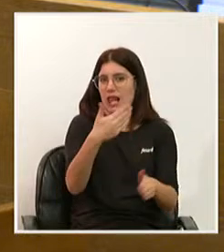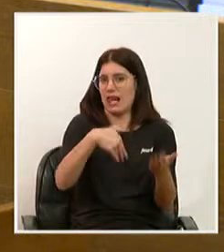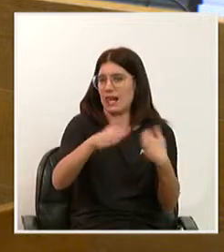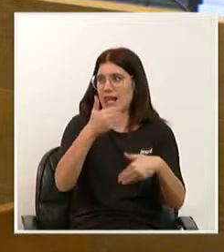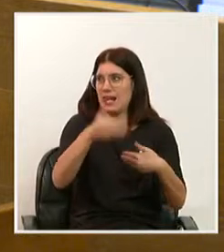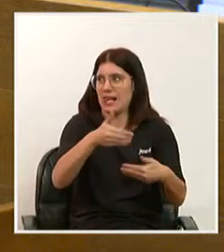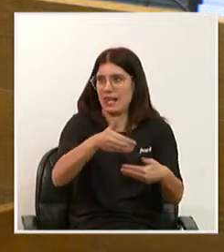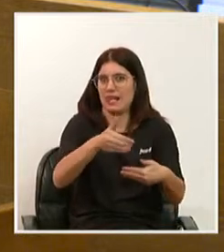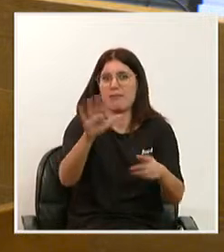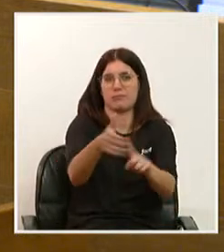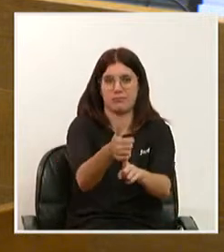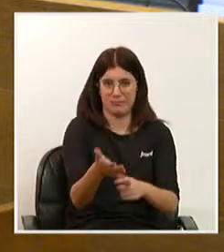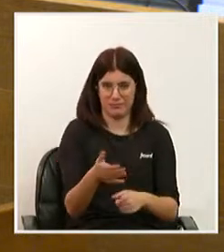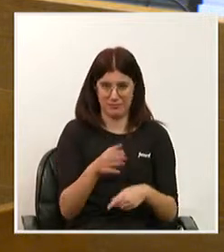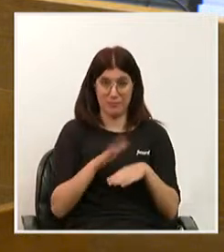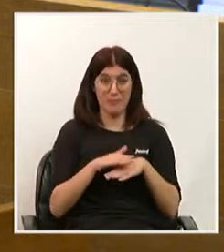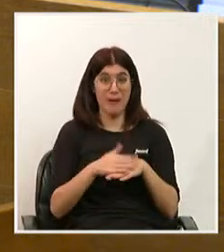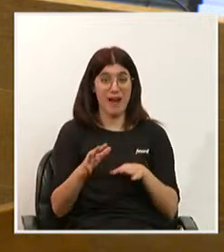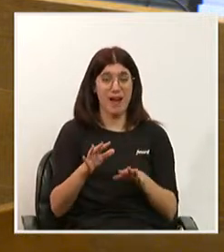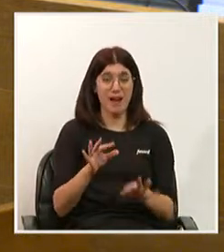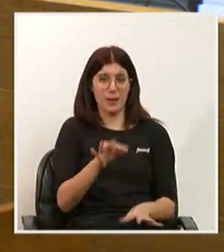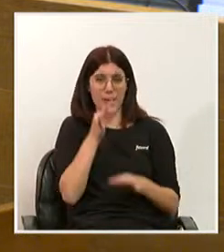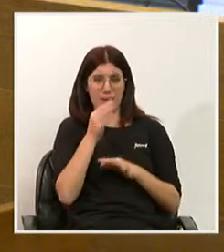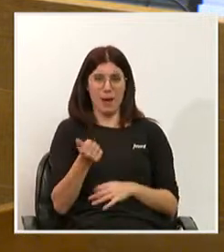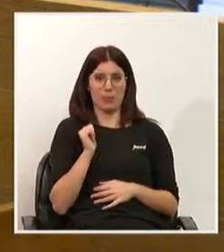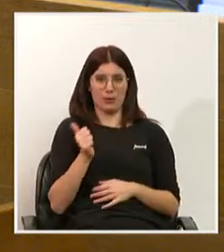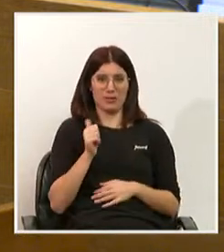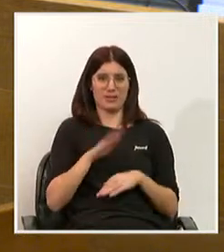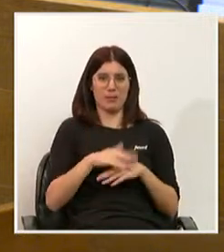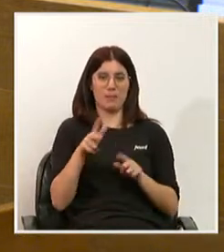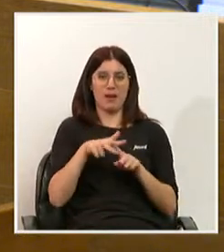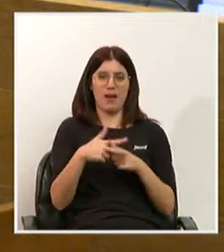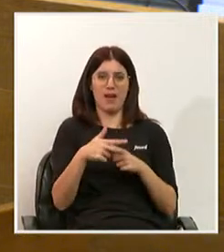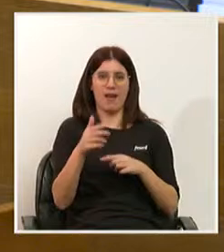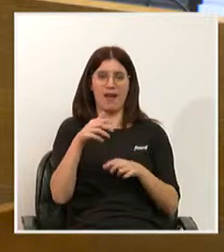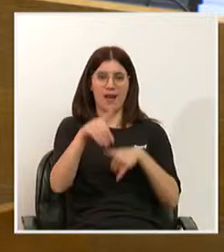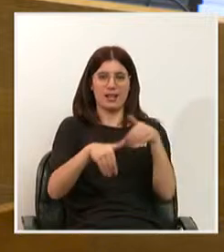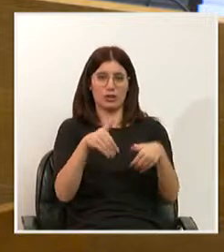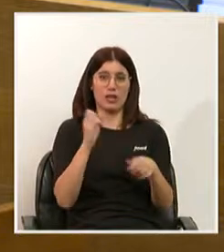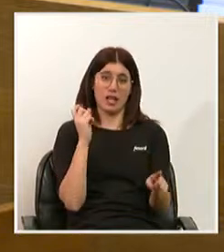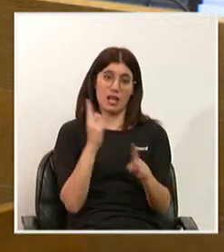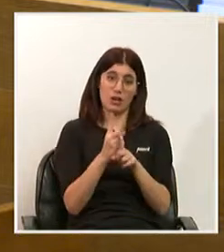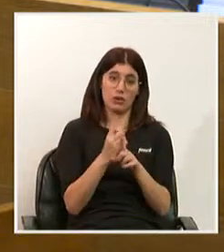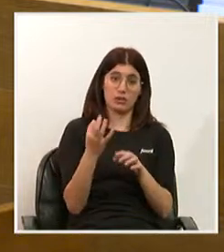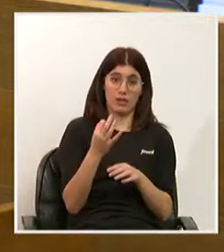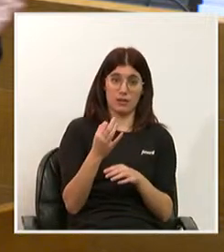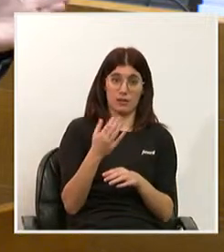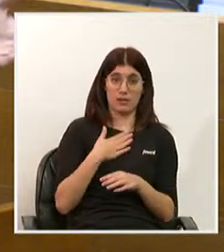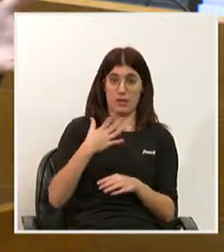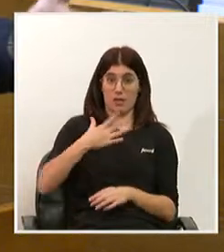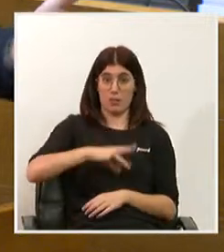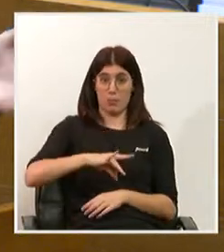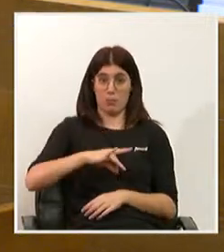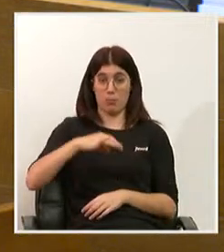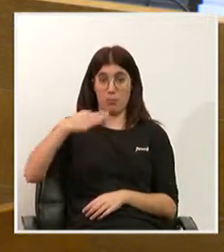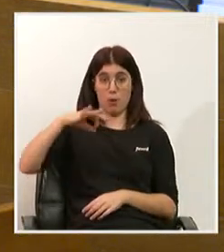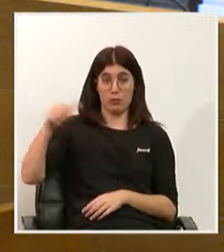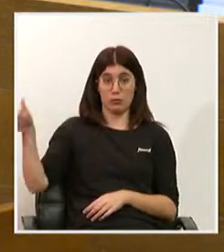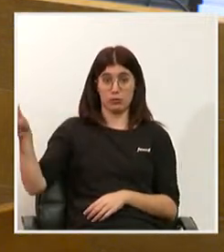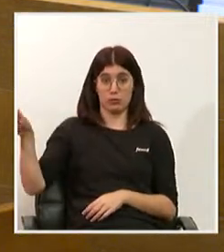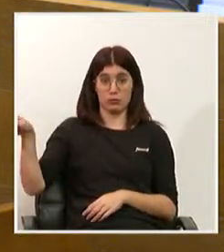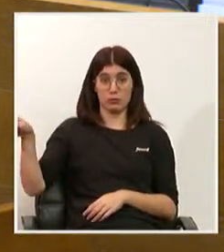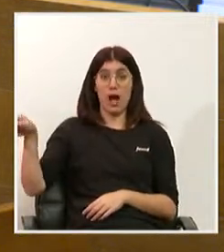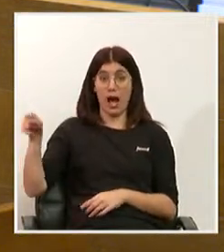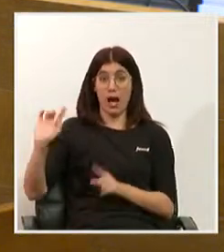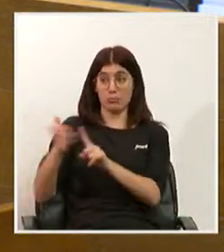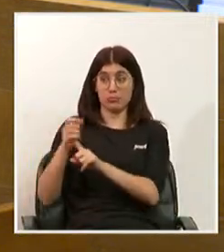ley para poder utilizarlo como herramienta electoral en contra de quién de podemos muy bien lo han conseguido